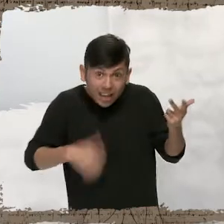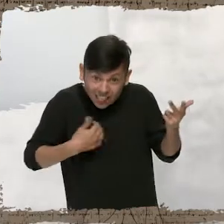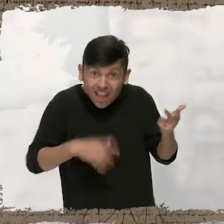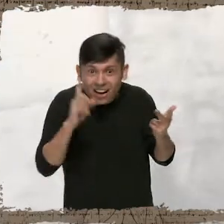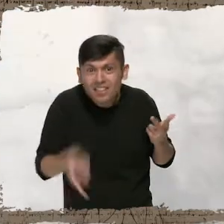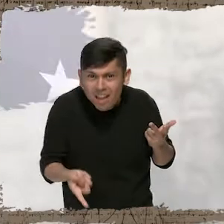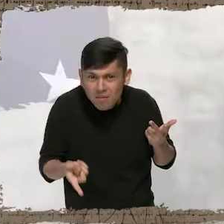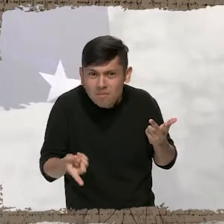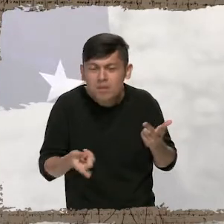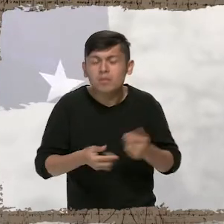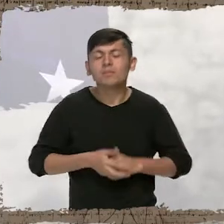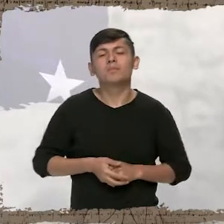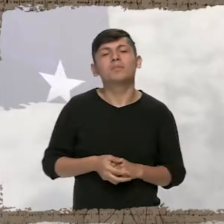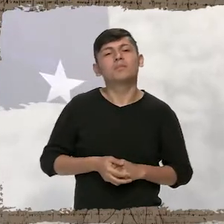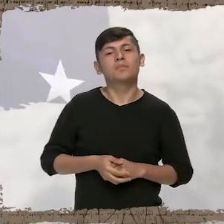diaria